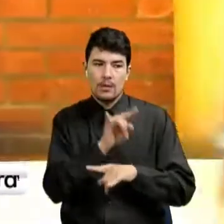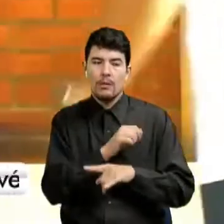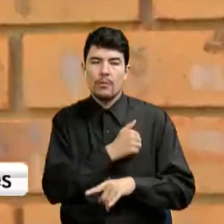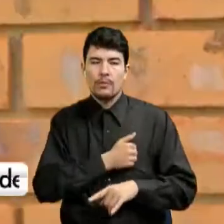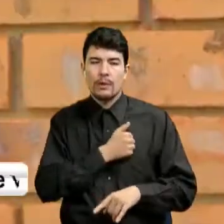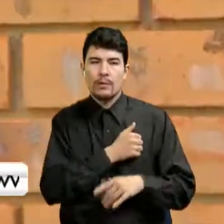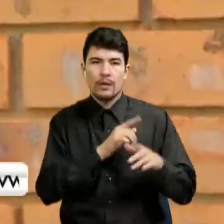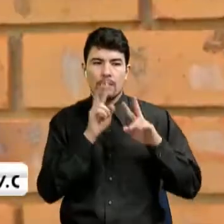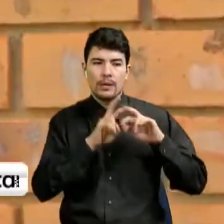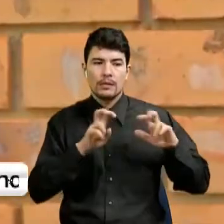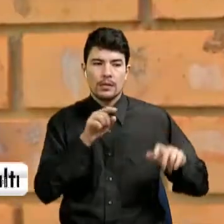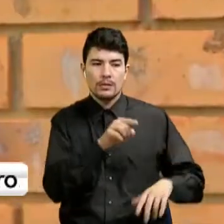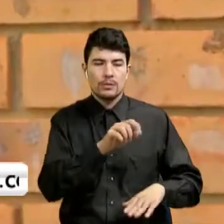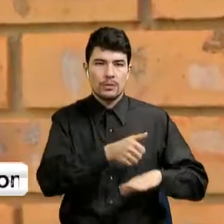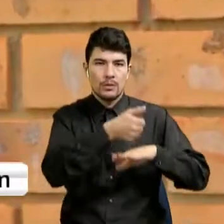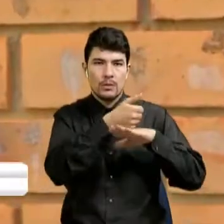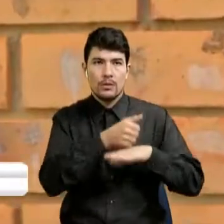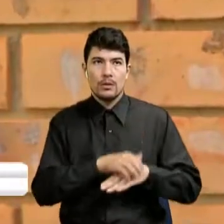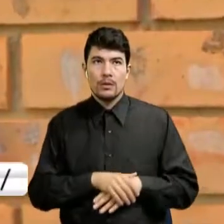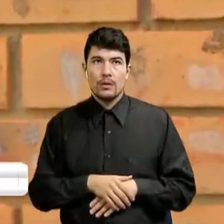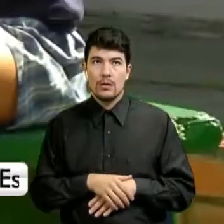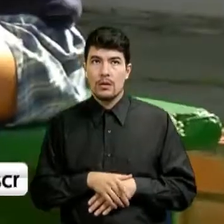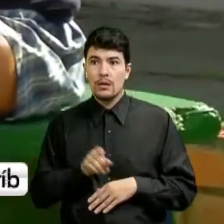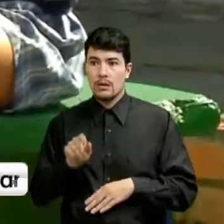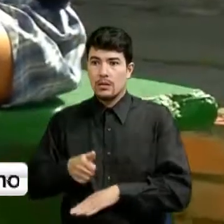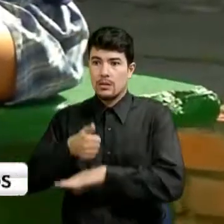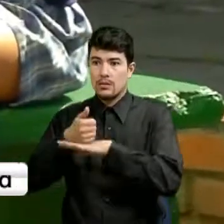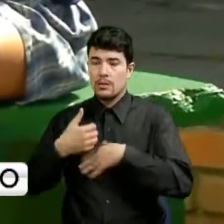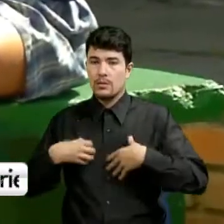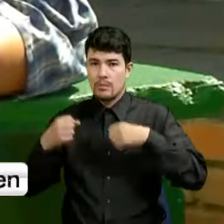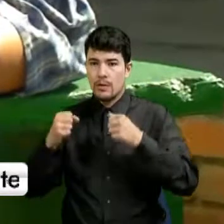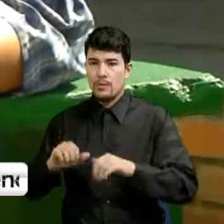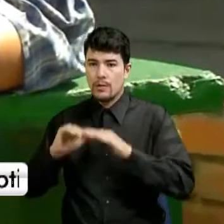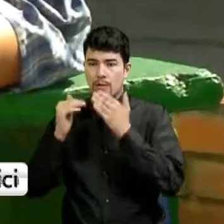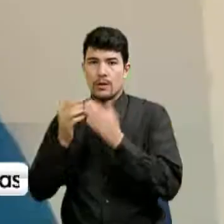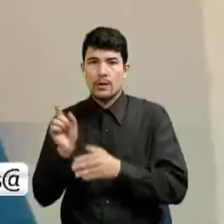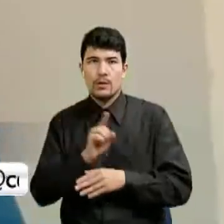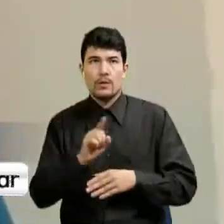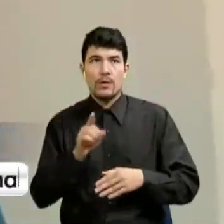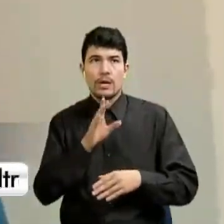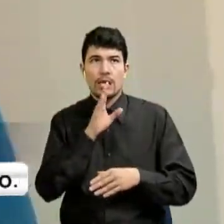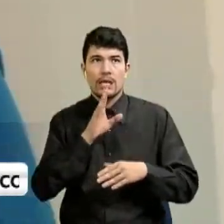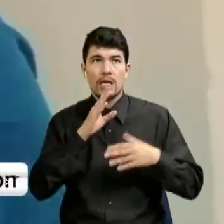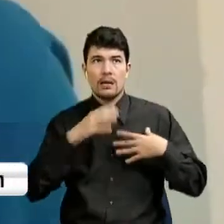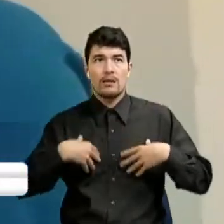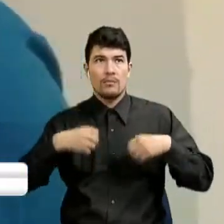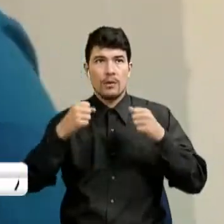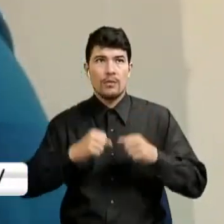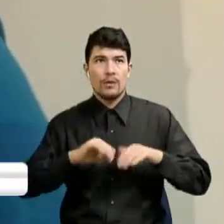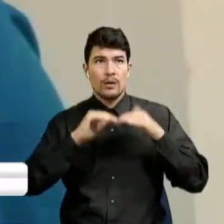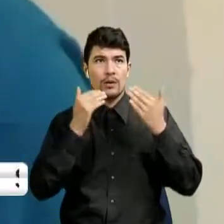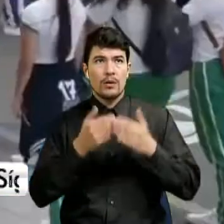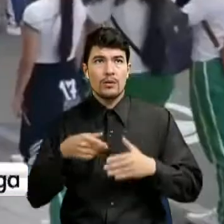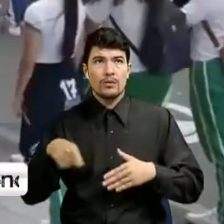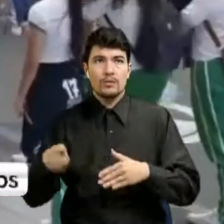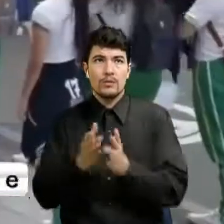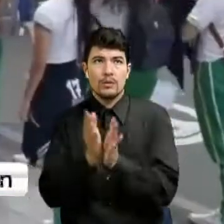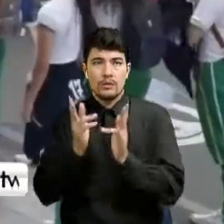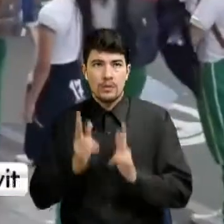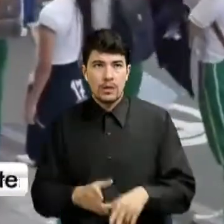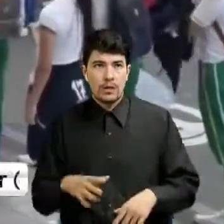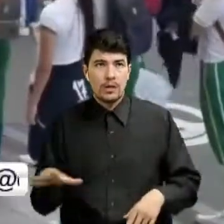los rectores no son los dueños de los colegios los dueños de los colegios la ciudadanía los alumnos